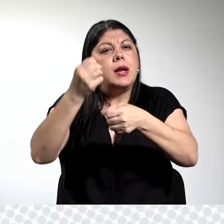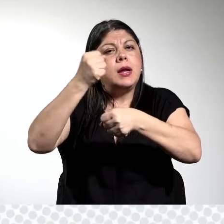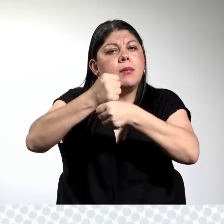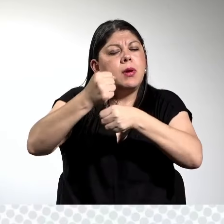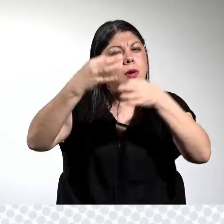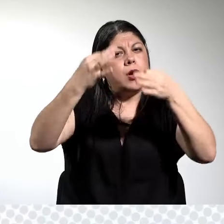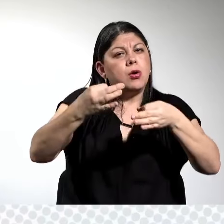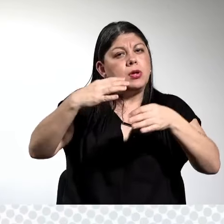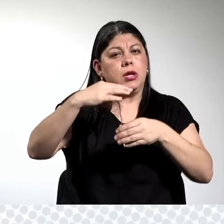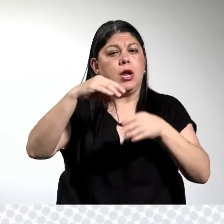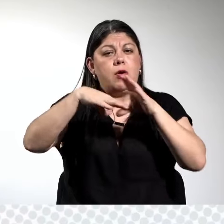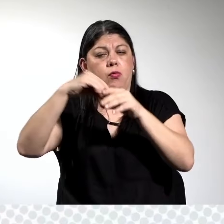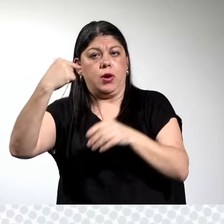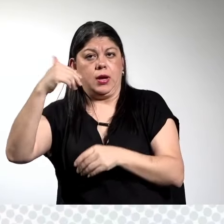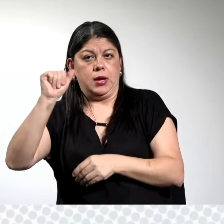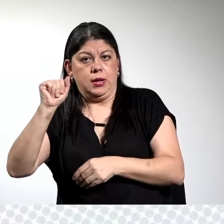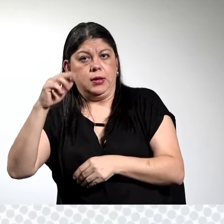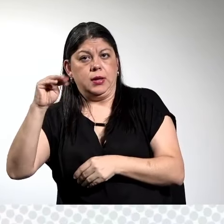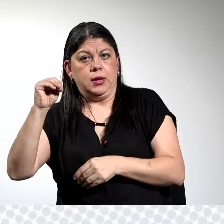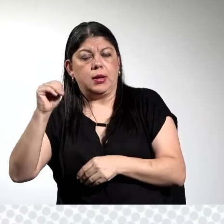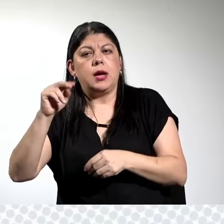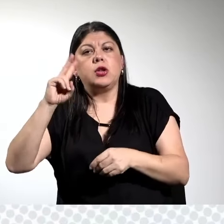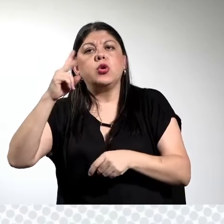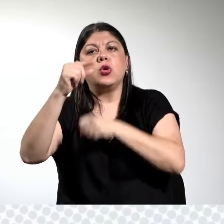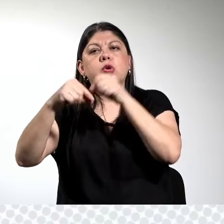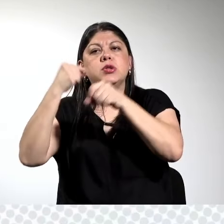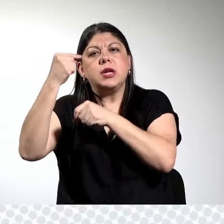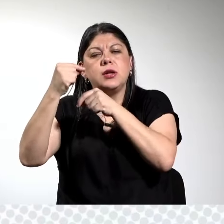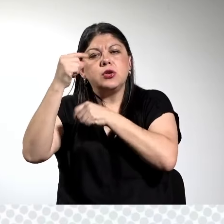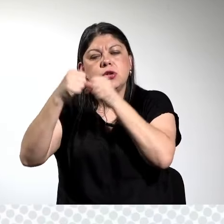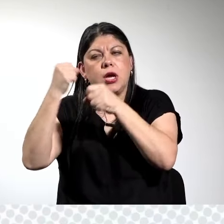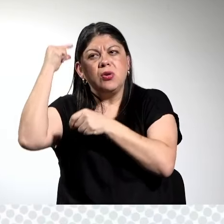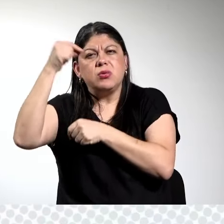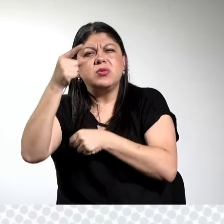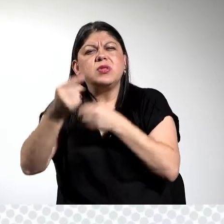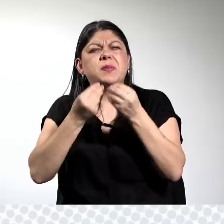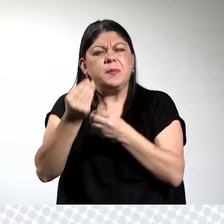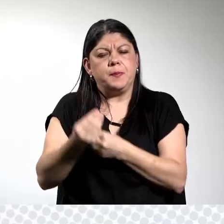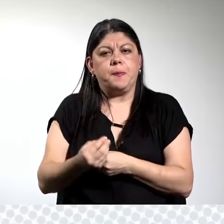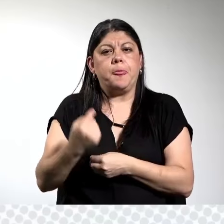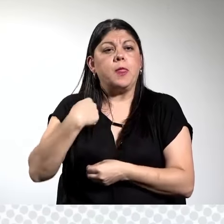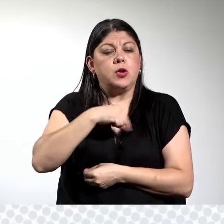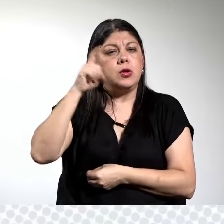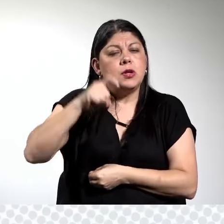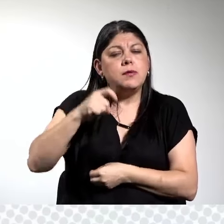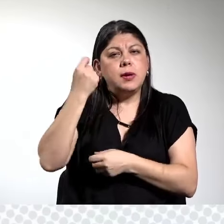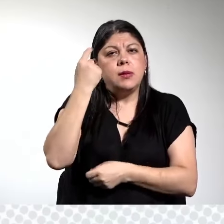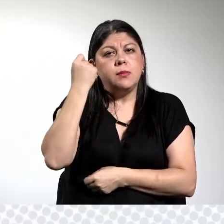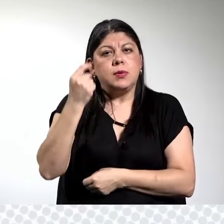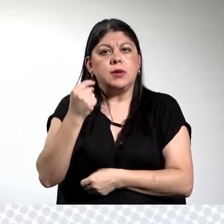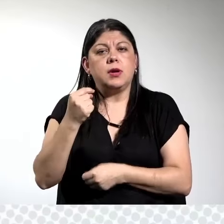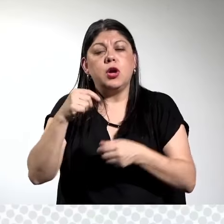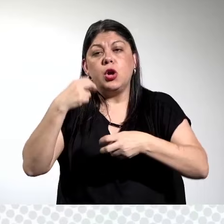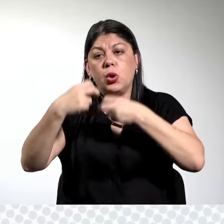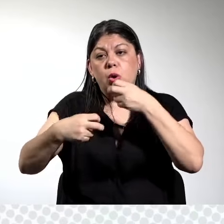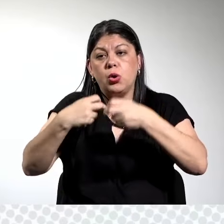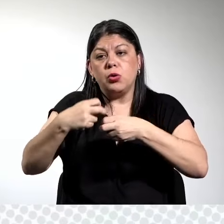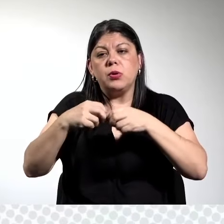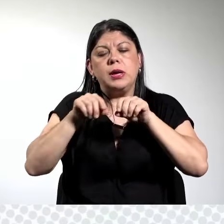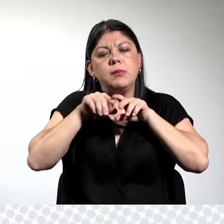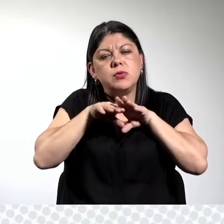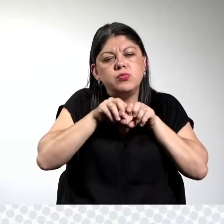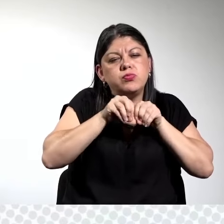digno fuera del gran área metropolitana en los primeros 2 años de gobierno? Una de las cosas que tenemos que entender es que los problemas tienen